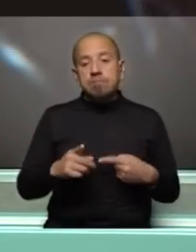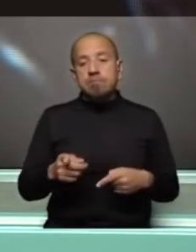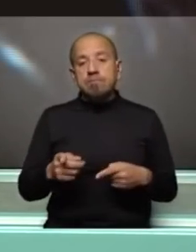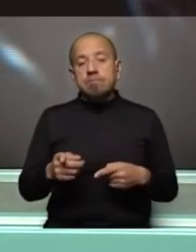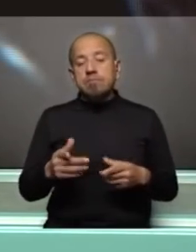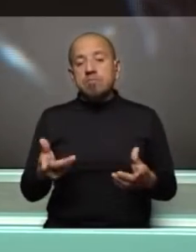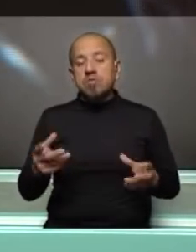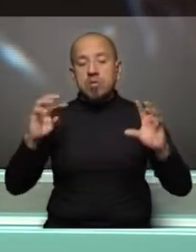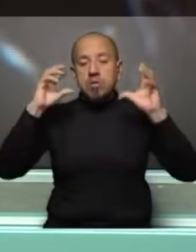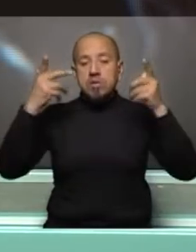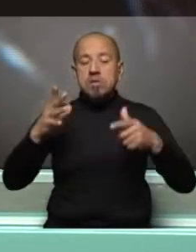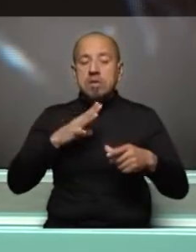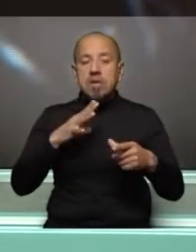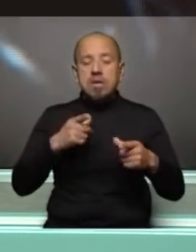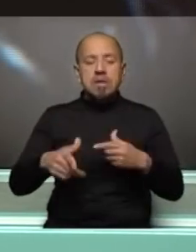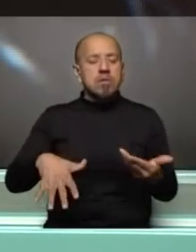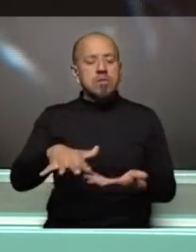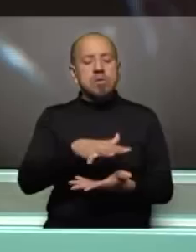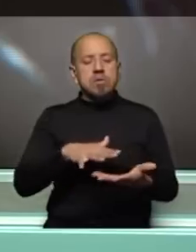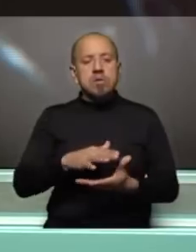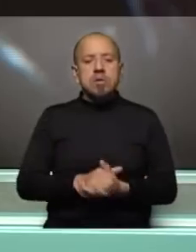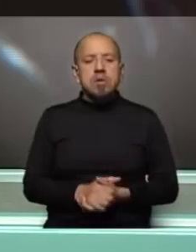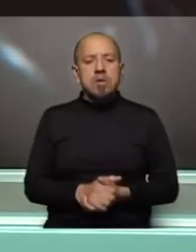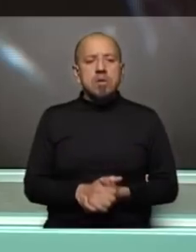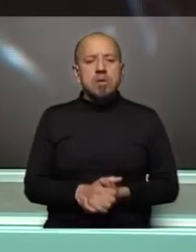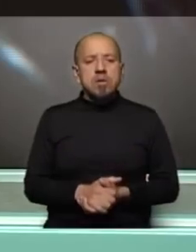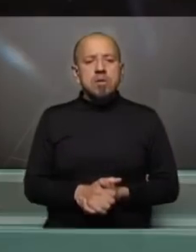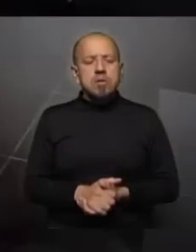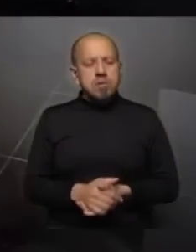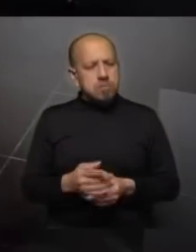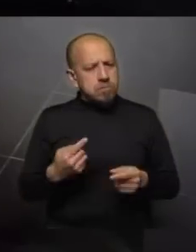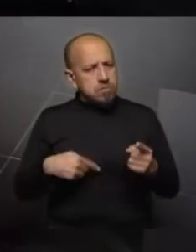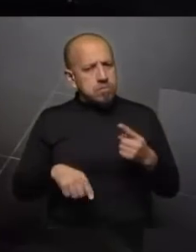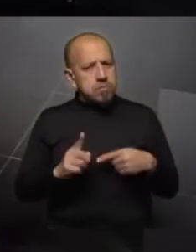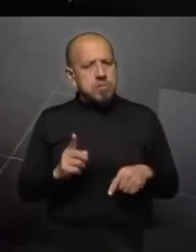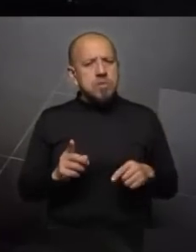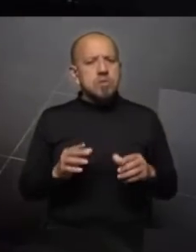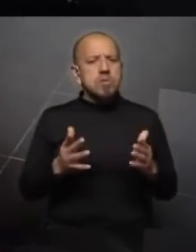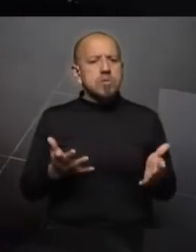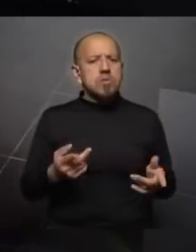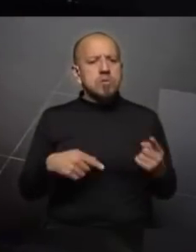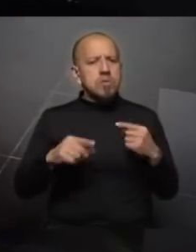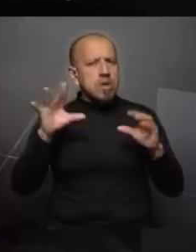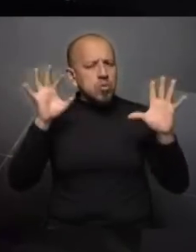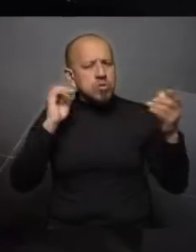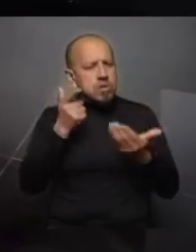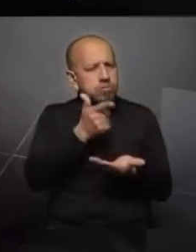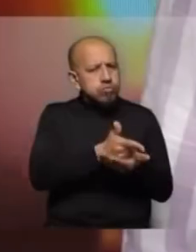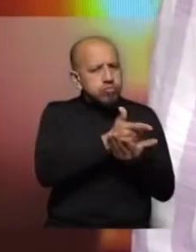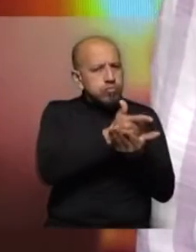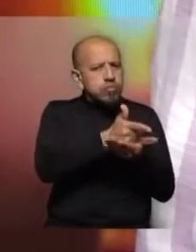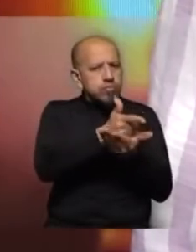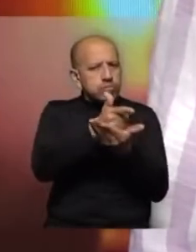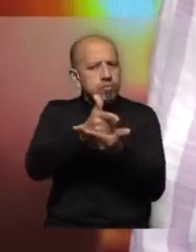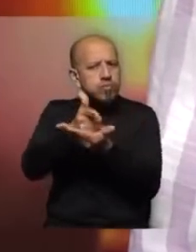grado de violencia que hay en la zona no perdón no es por este ponernos escabrosos pero a propósito de esto de lo de escuchar balaceras cómo